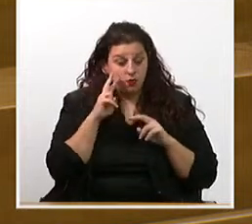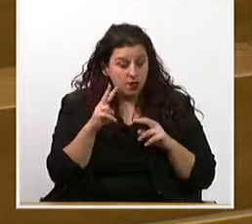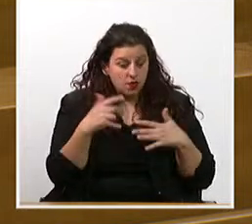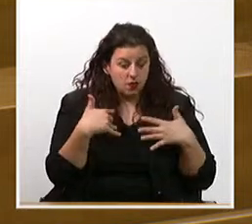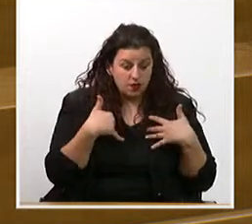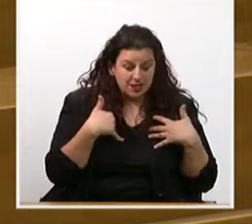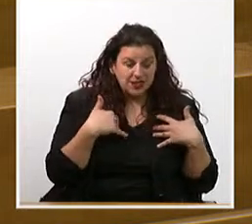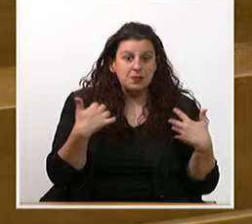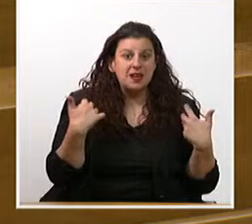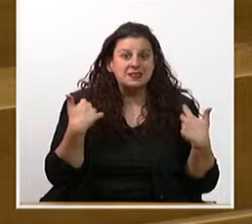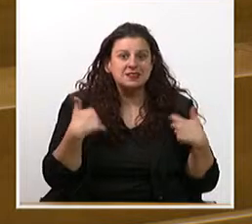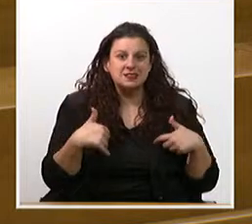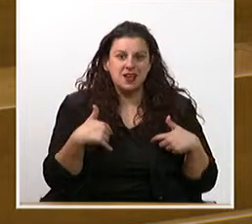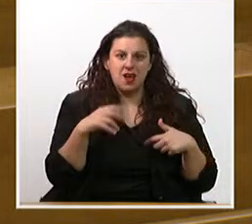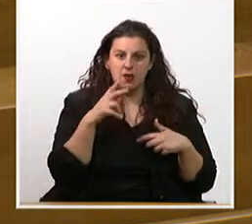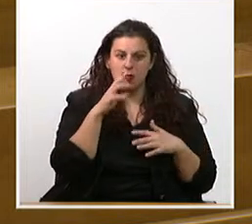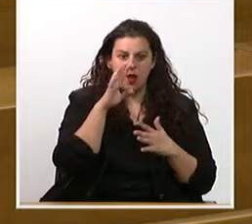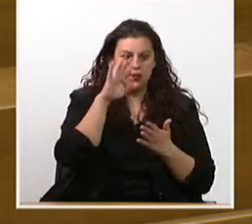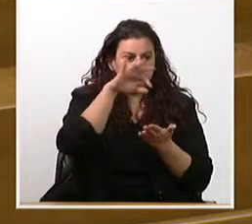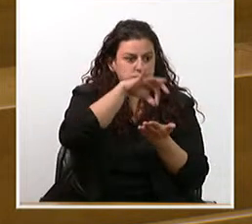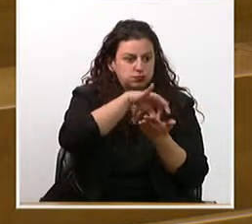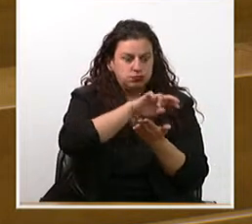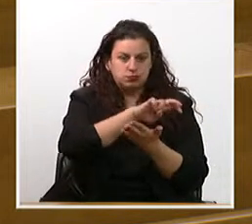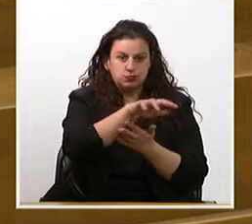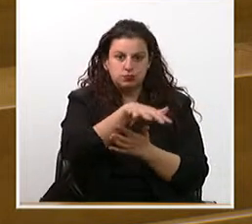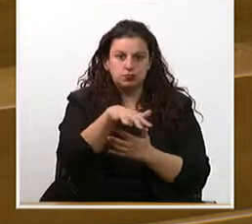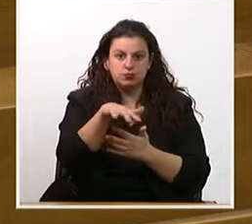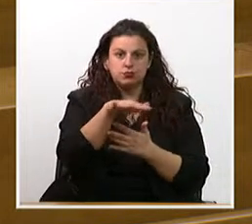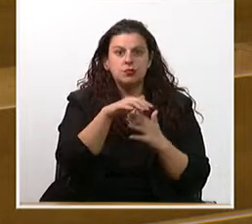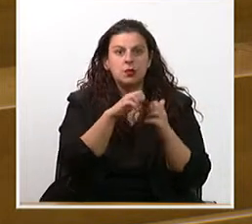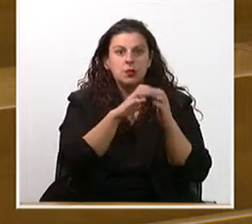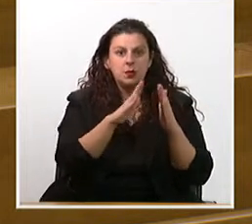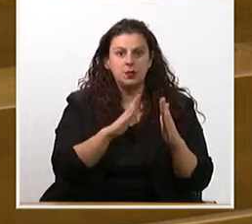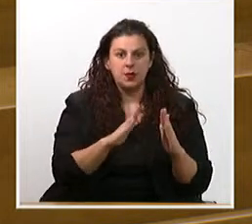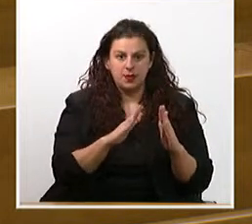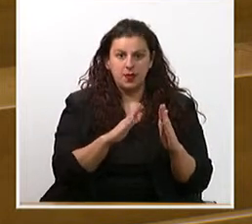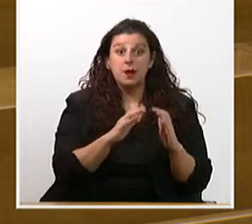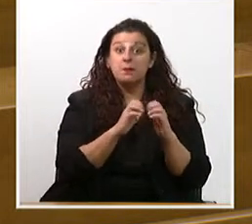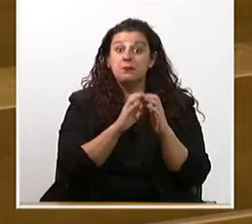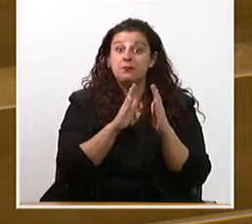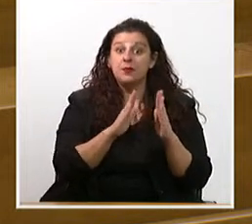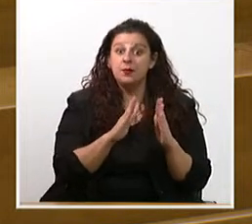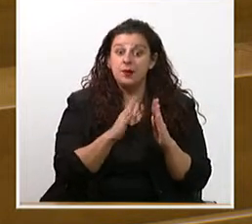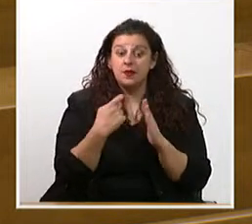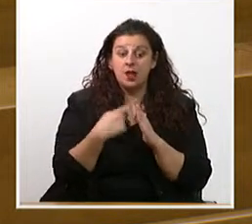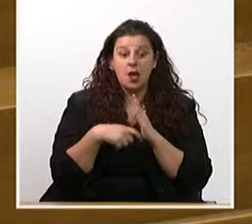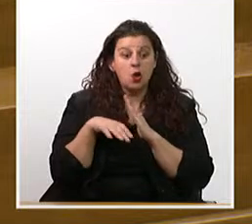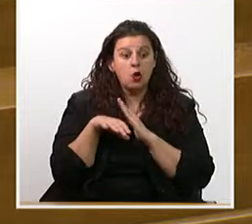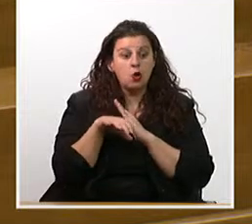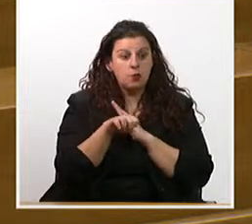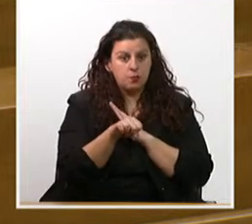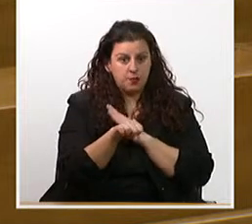está yaad en en una vivenda una vivienda que va comprar